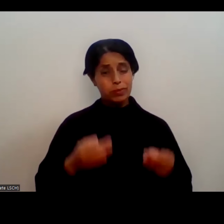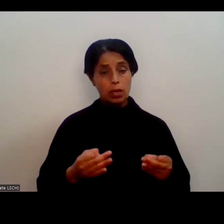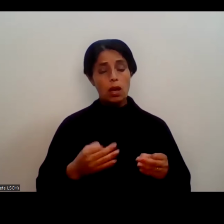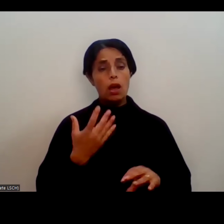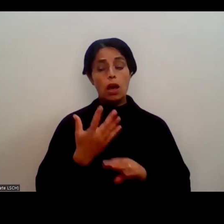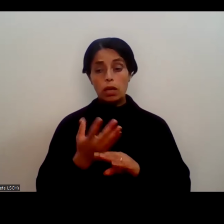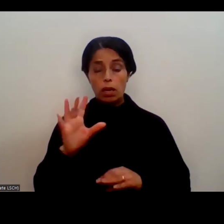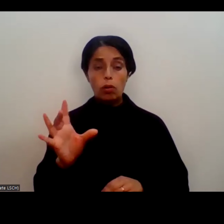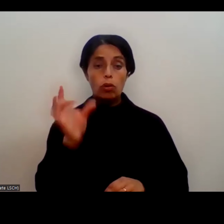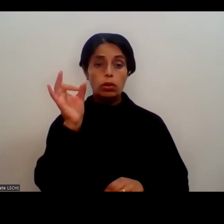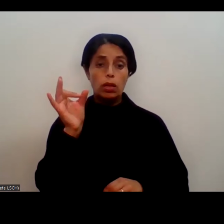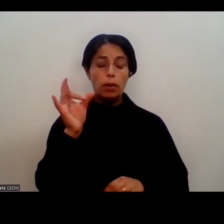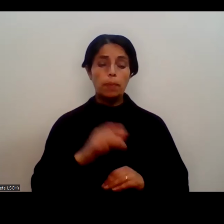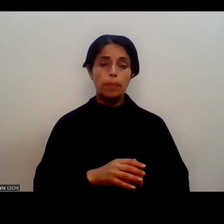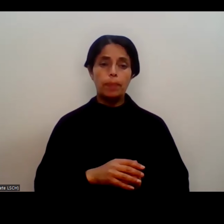Aparece